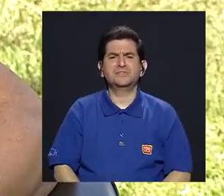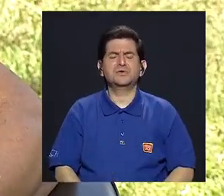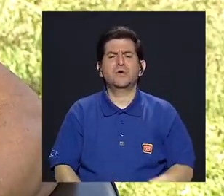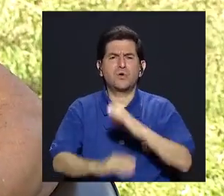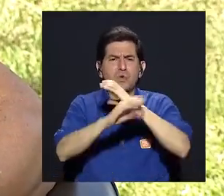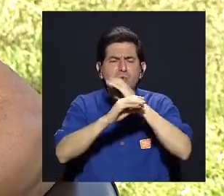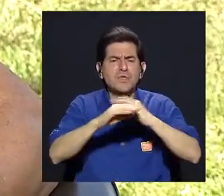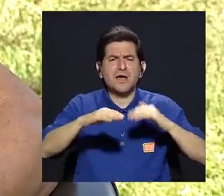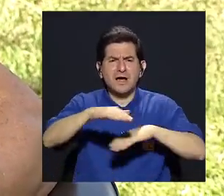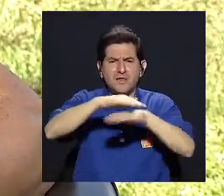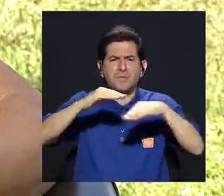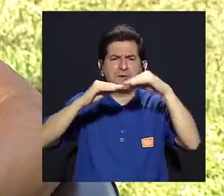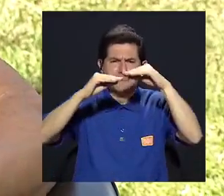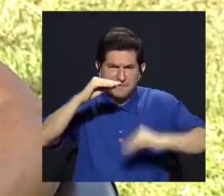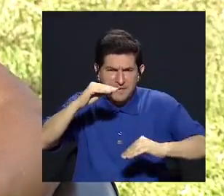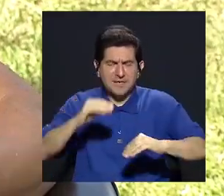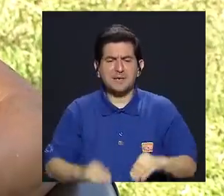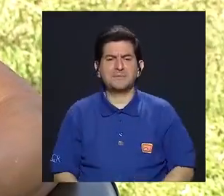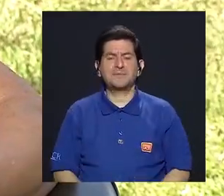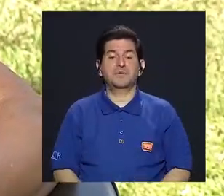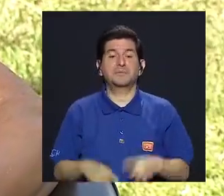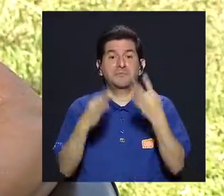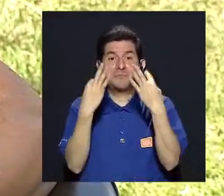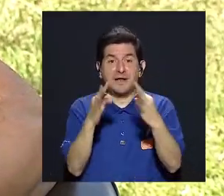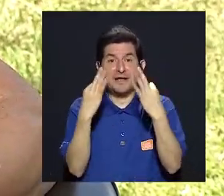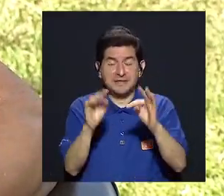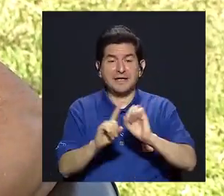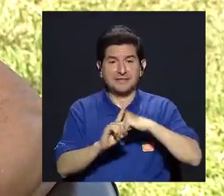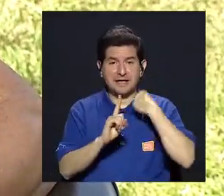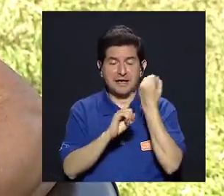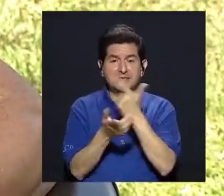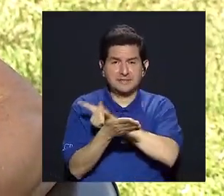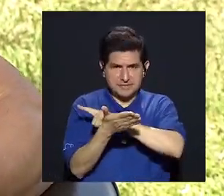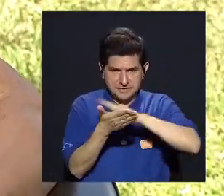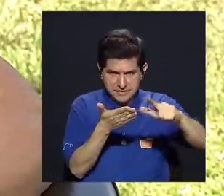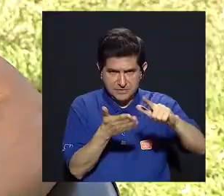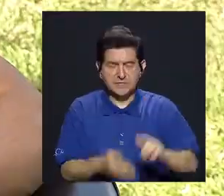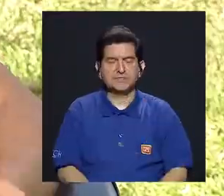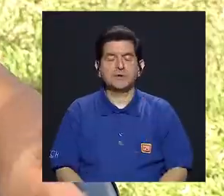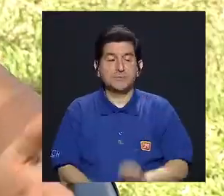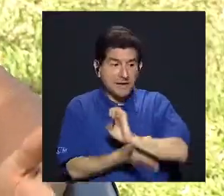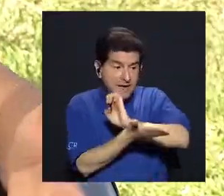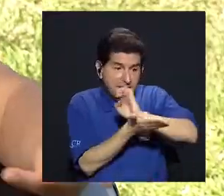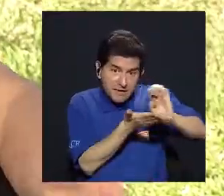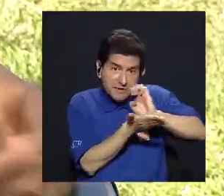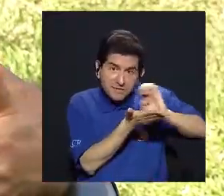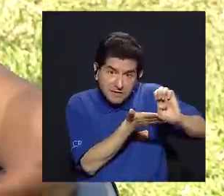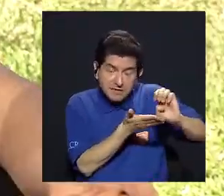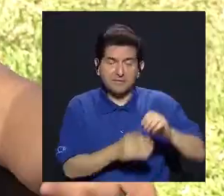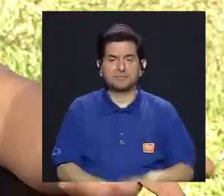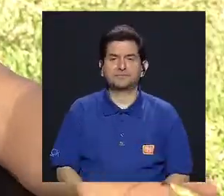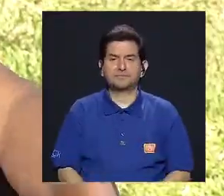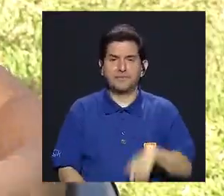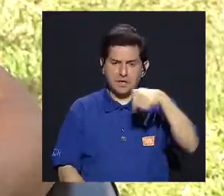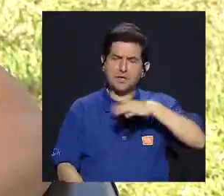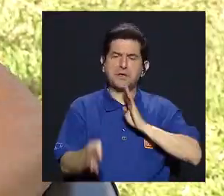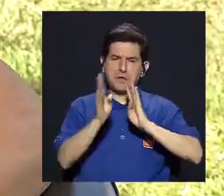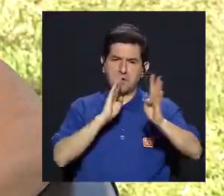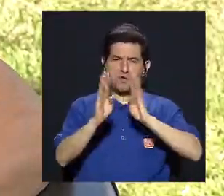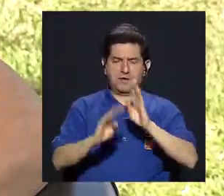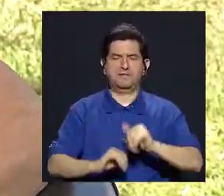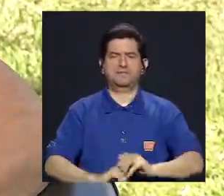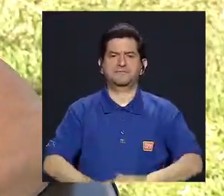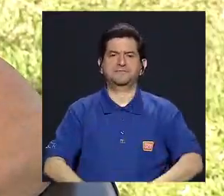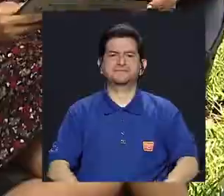básicos y mínimos para poder pues tener condiciones de higiene que los pública prevenirla ganar y para eso es lo que vamos a